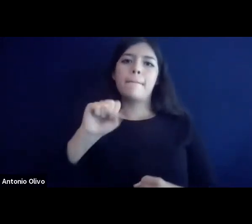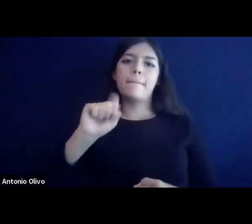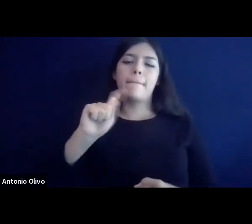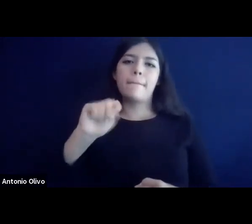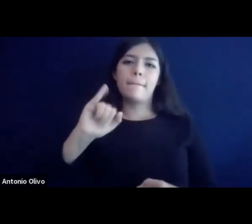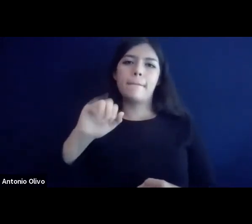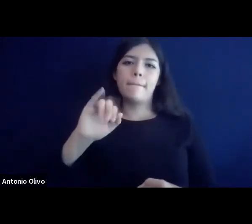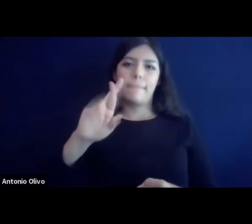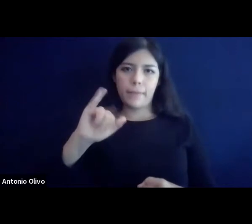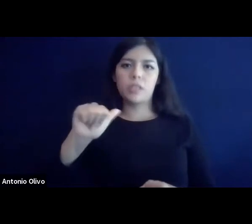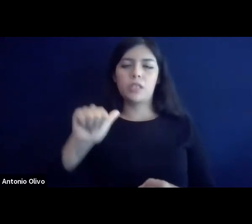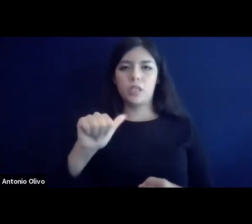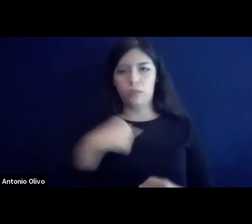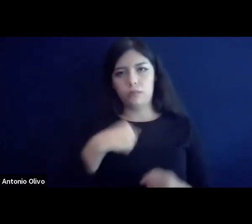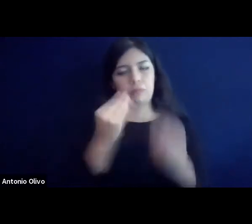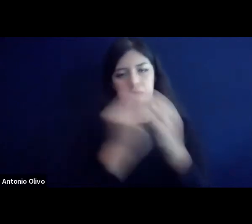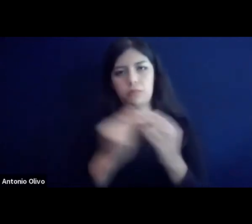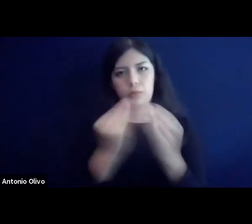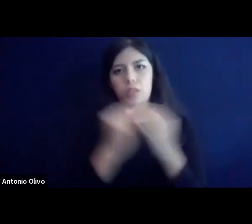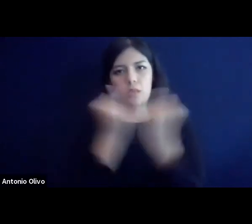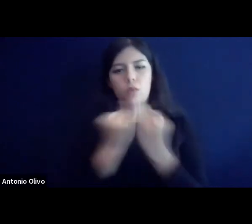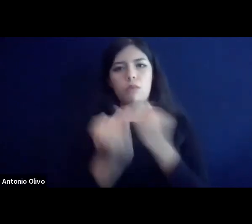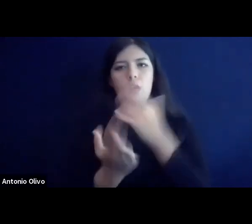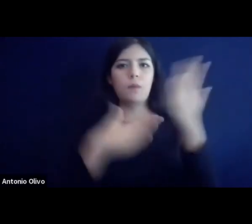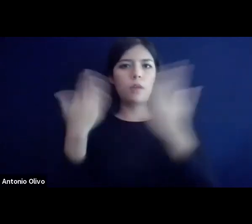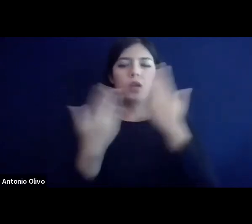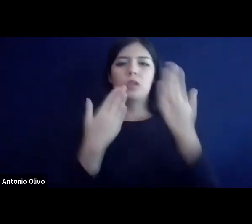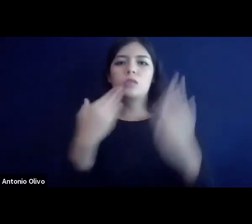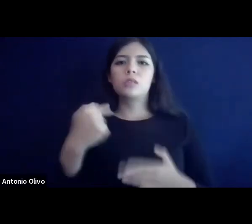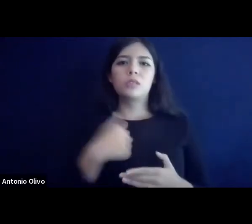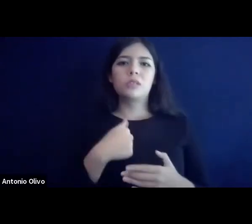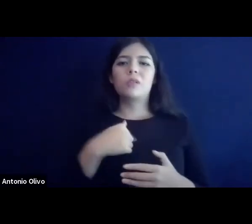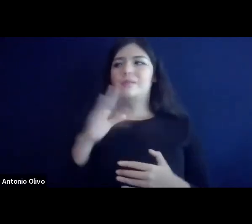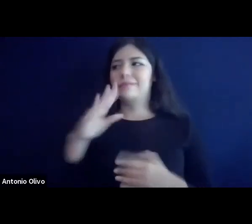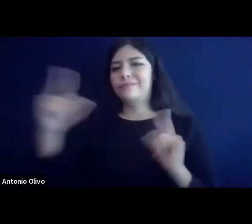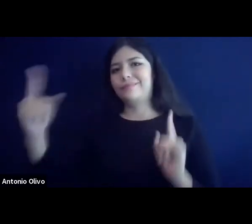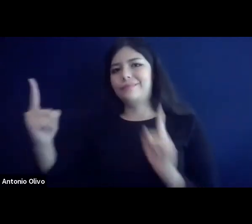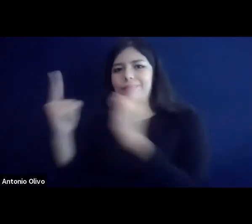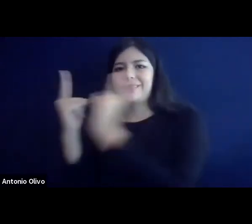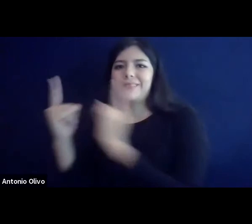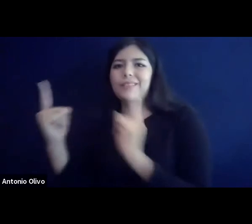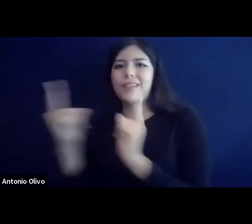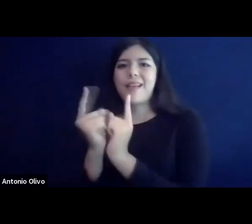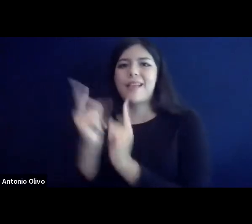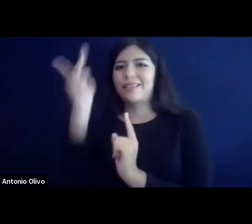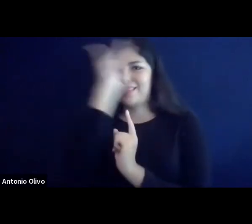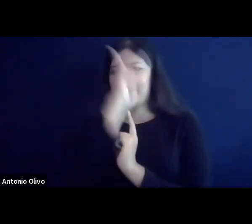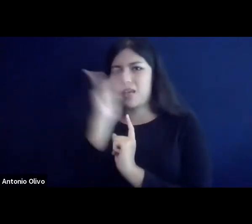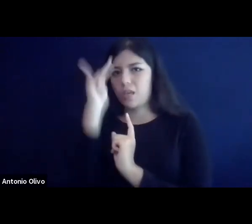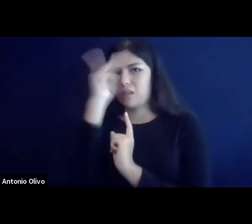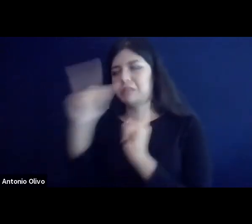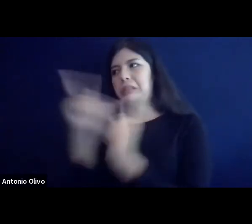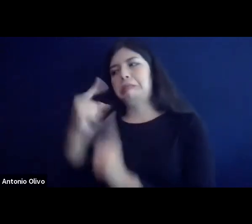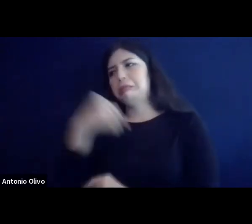con la neuropsicóloga, porque dije, a ver, quiero esto. Yo soy un hombre que sabe lo que quiere, no está